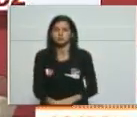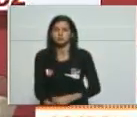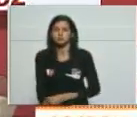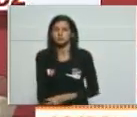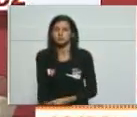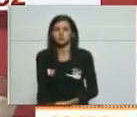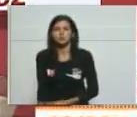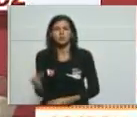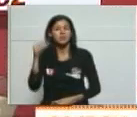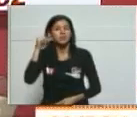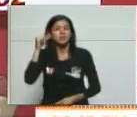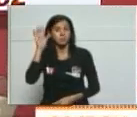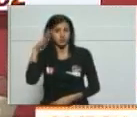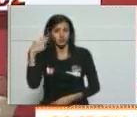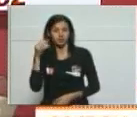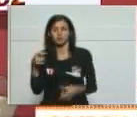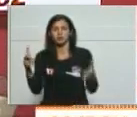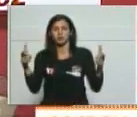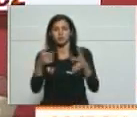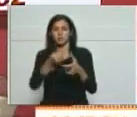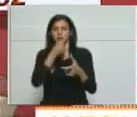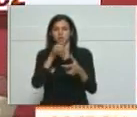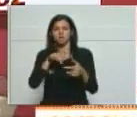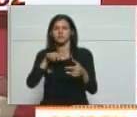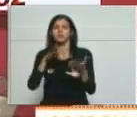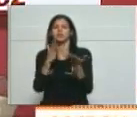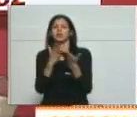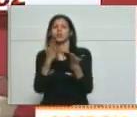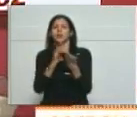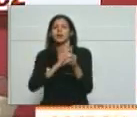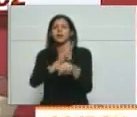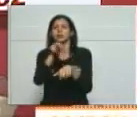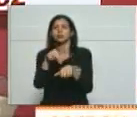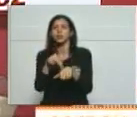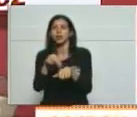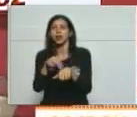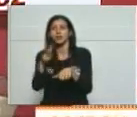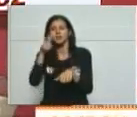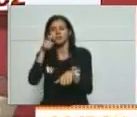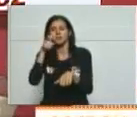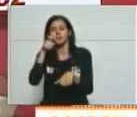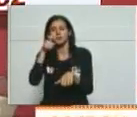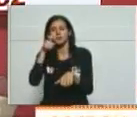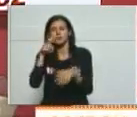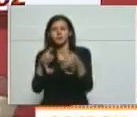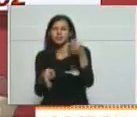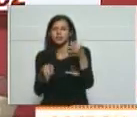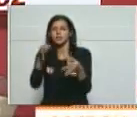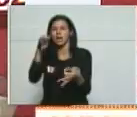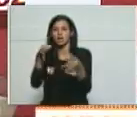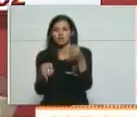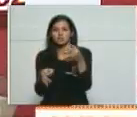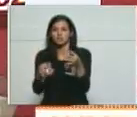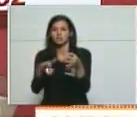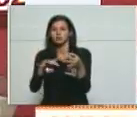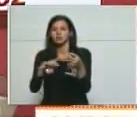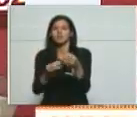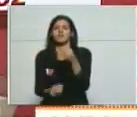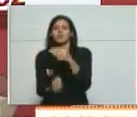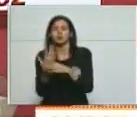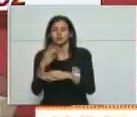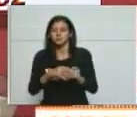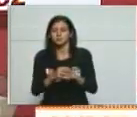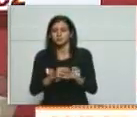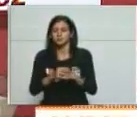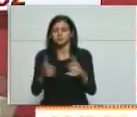La fiscal general realizó la rueda de prensa desde la Escuela Nacional de Fiscales en la Florida, con una particular convocatoria a medios privados, donde medios